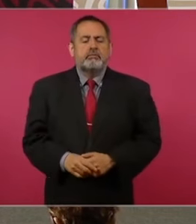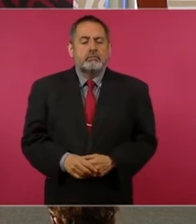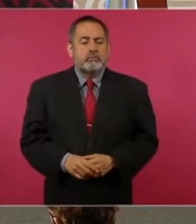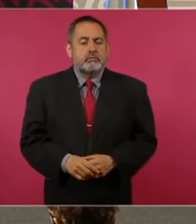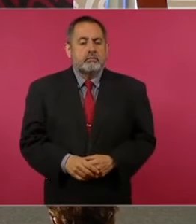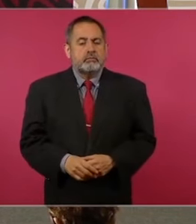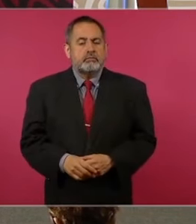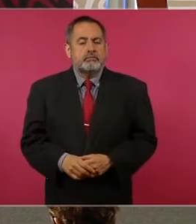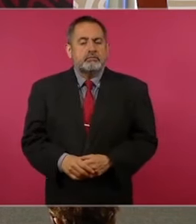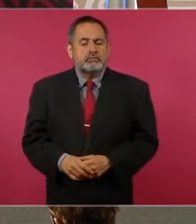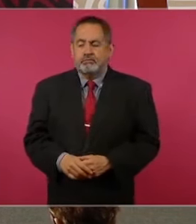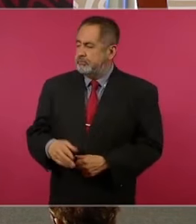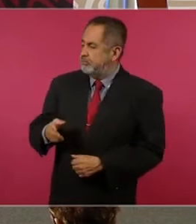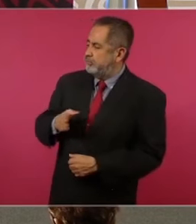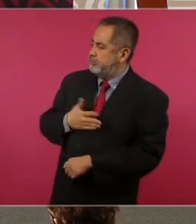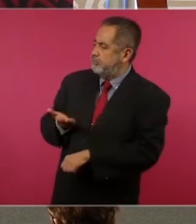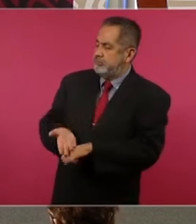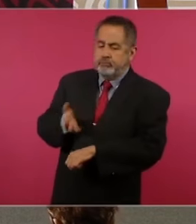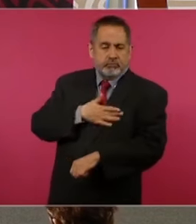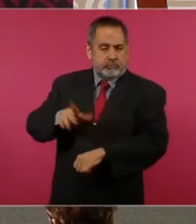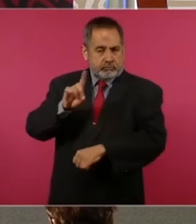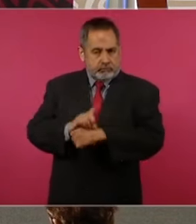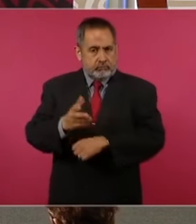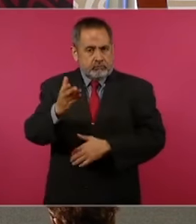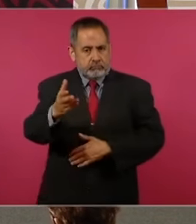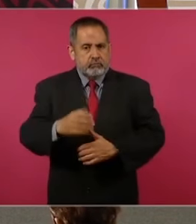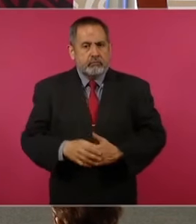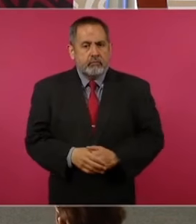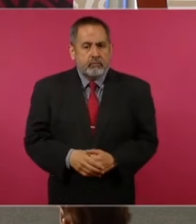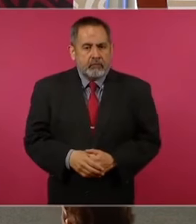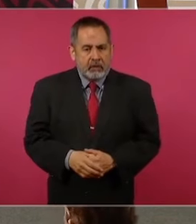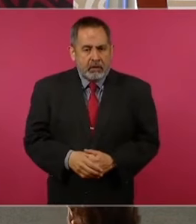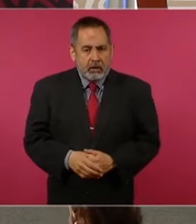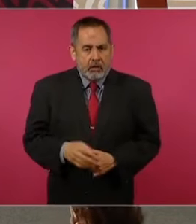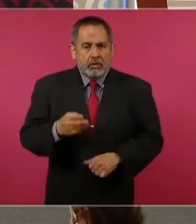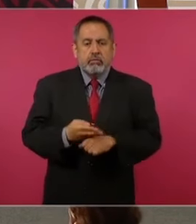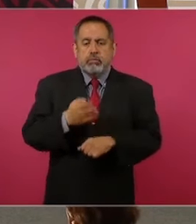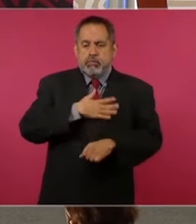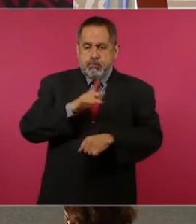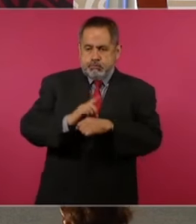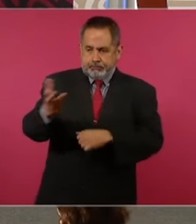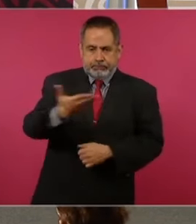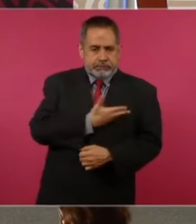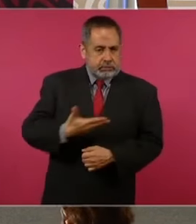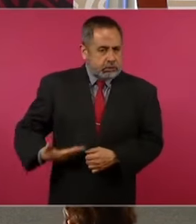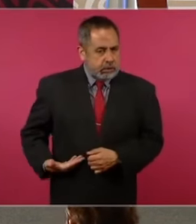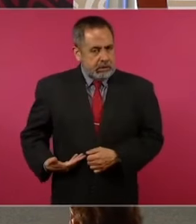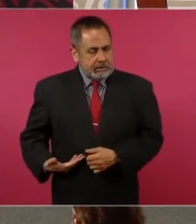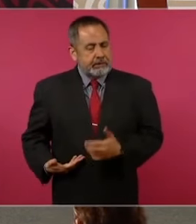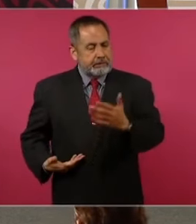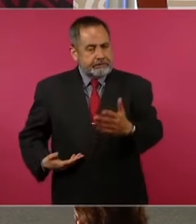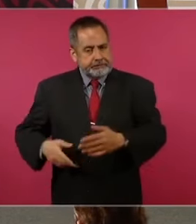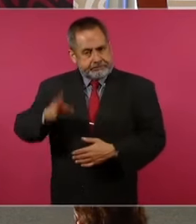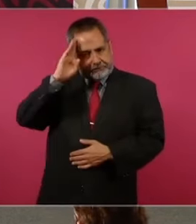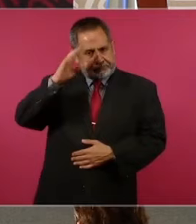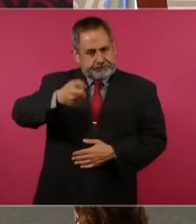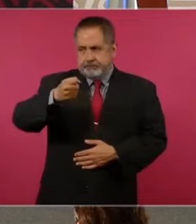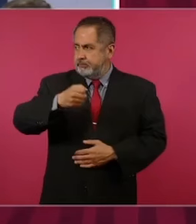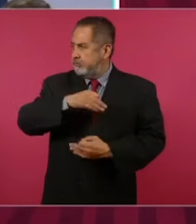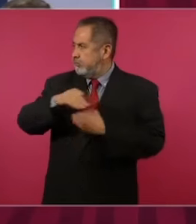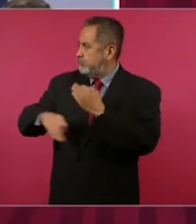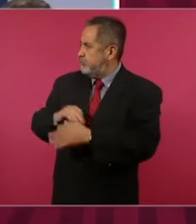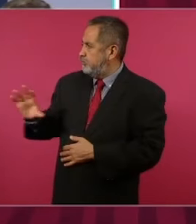buenos días, maestro Zoé, buenos días. Muy buenos días, señor presidente. Les saludo en nombre